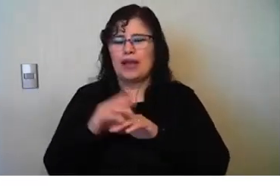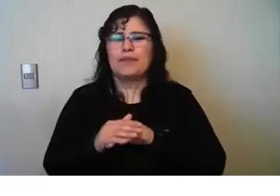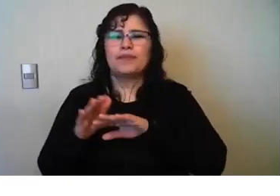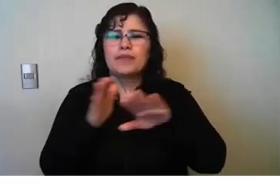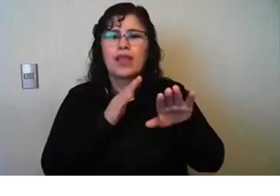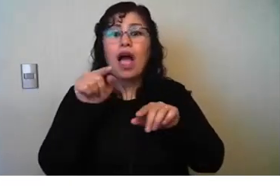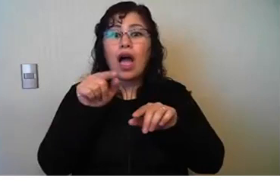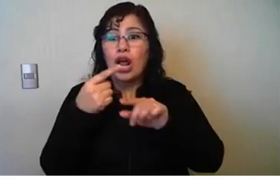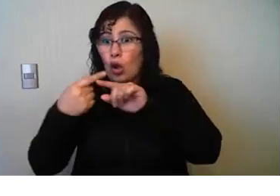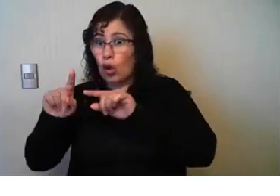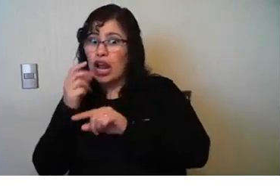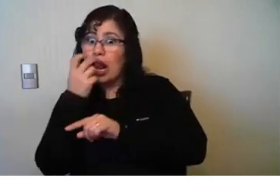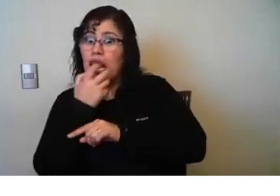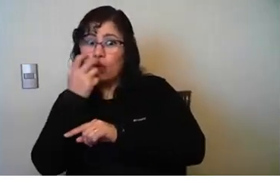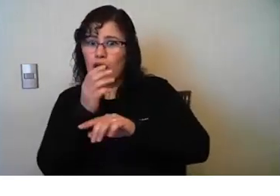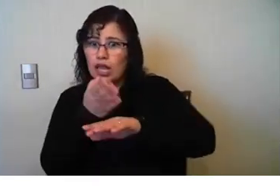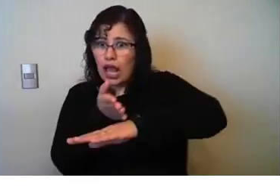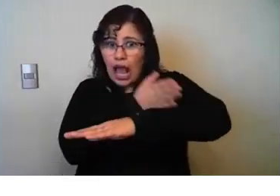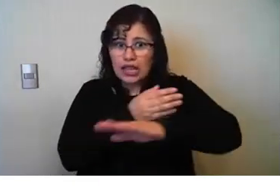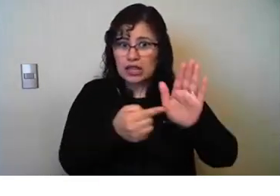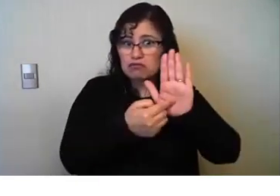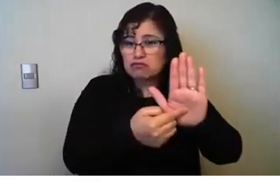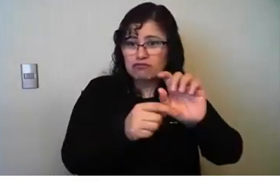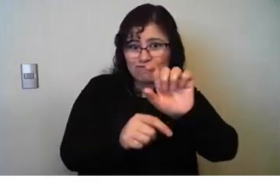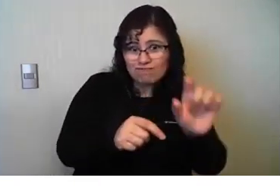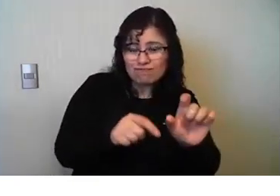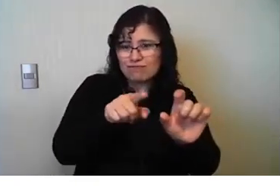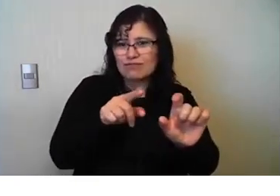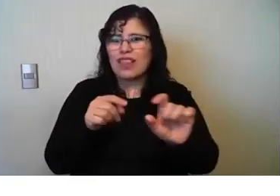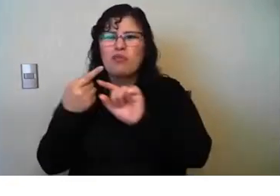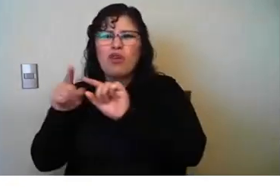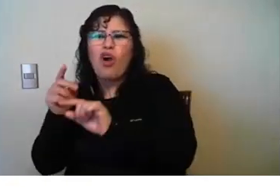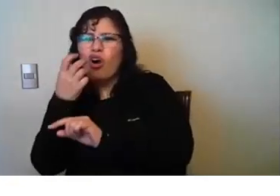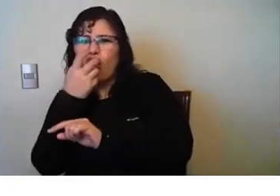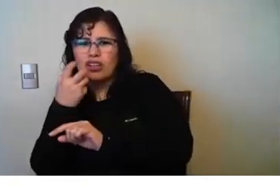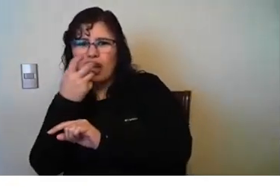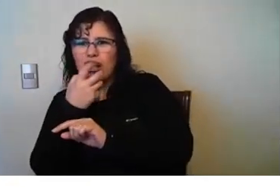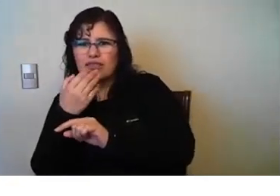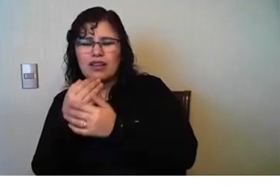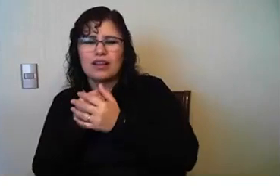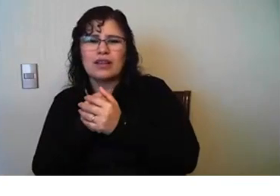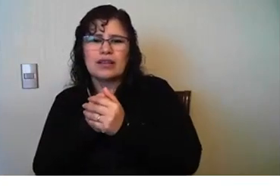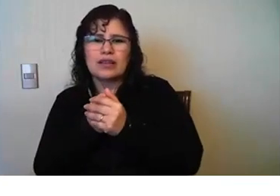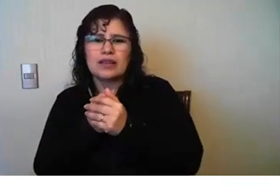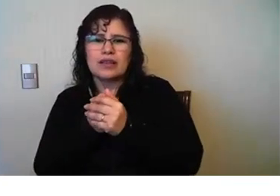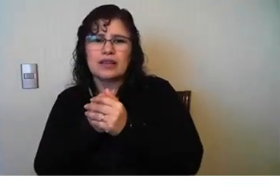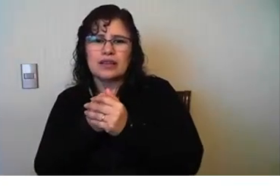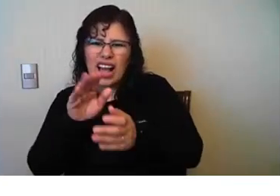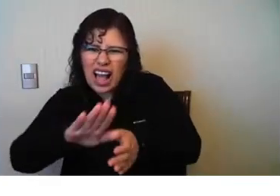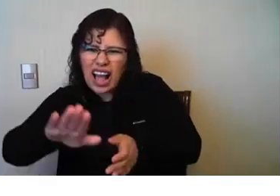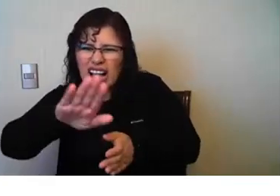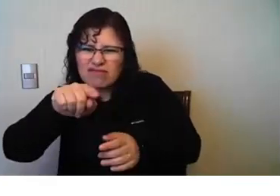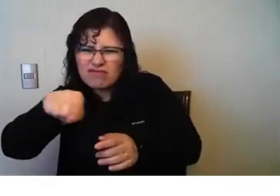después luego, cuando veamos clase de lenguaje, un área asociada a la